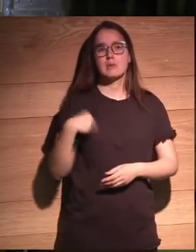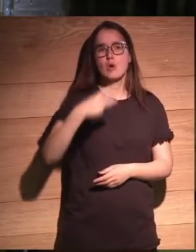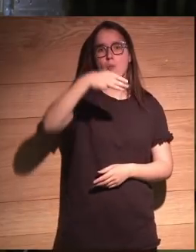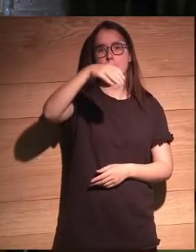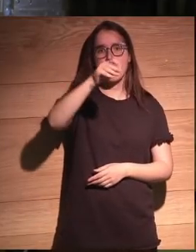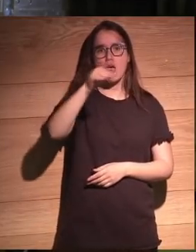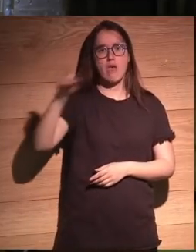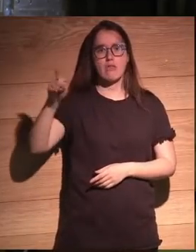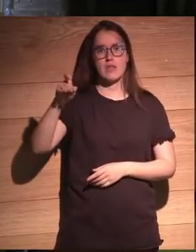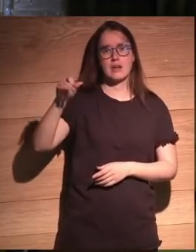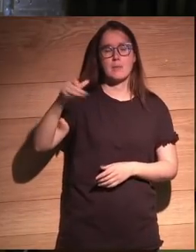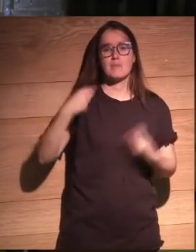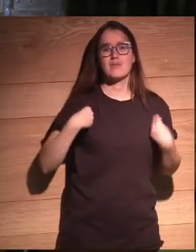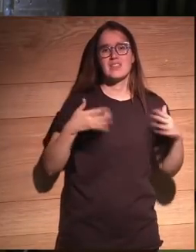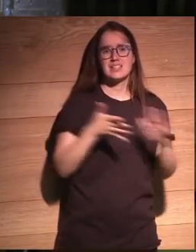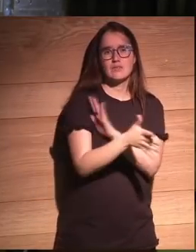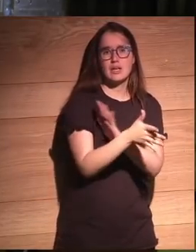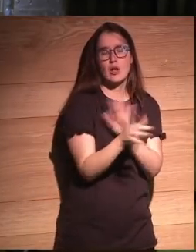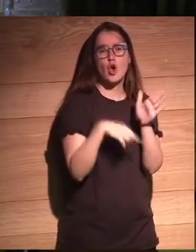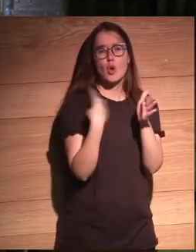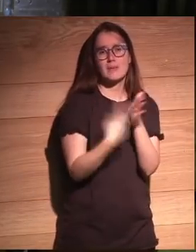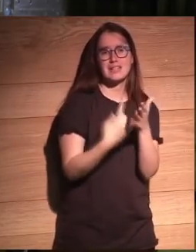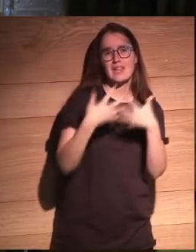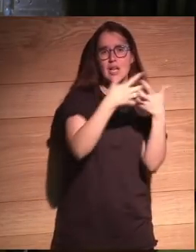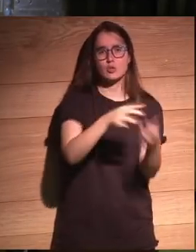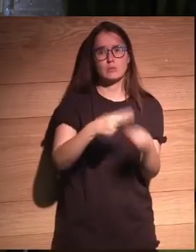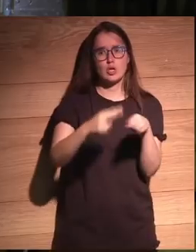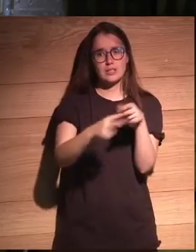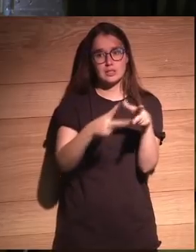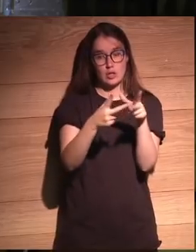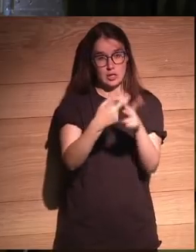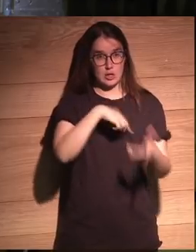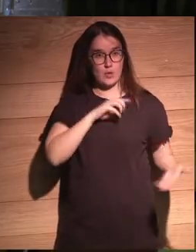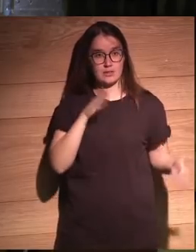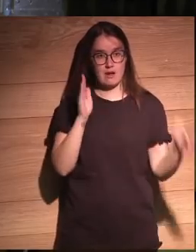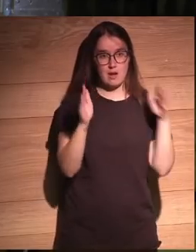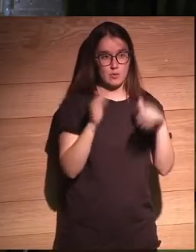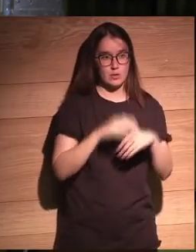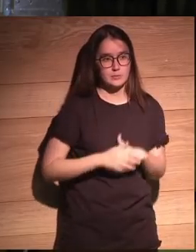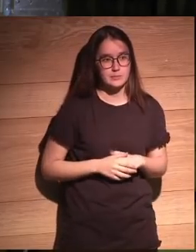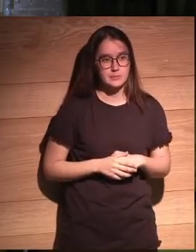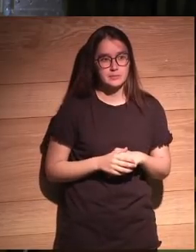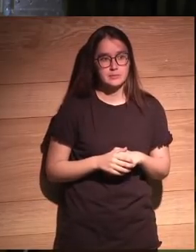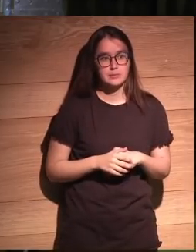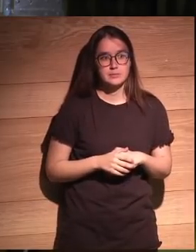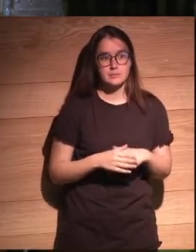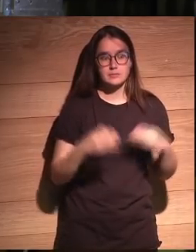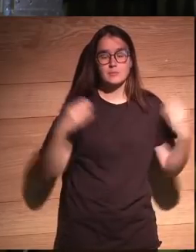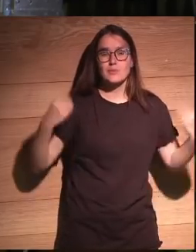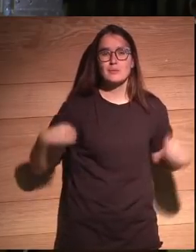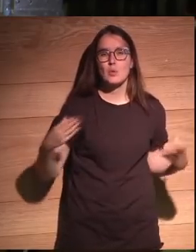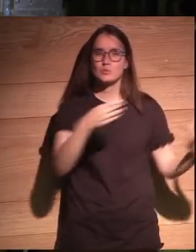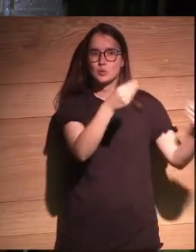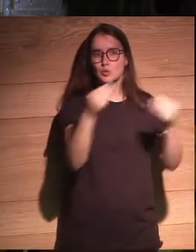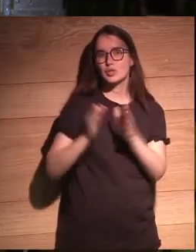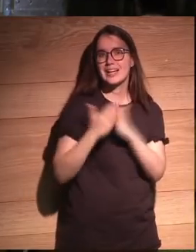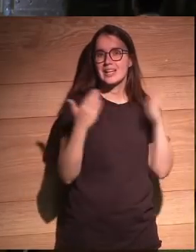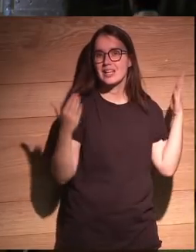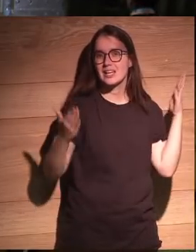la vivienda constituye una parte integral de las luchas políticas y sociales de nuestro tiempo. Y al igual que hay multitud de